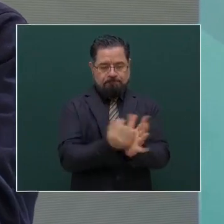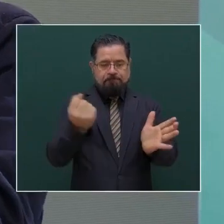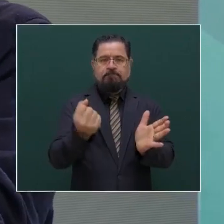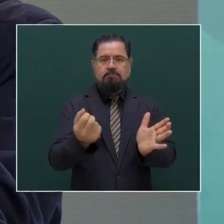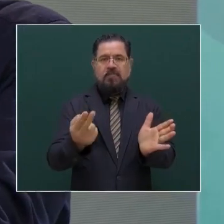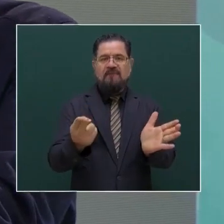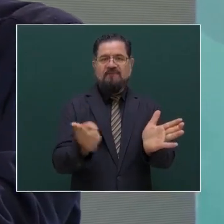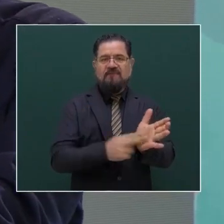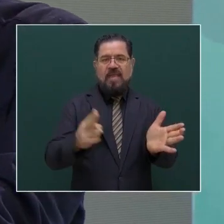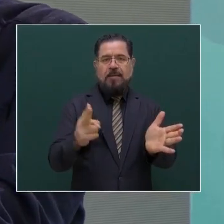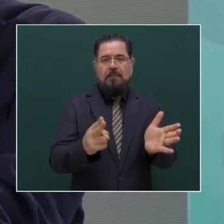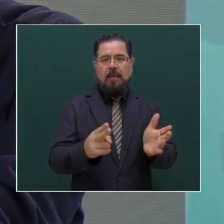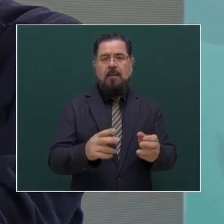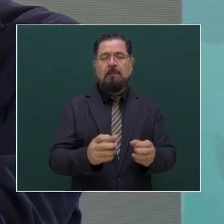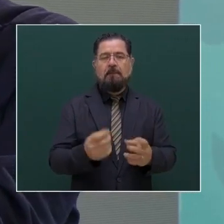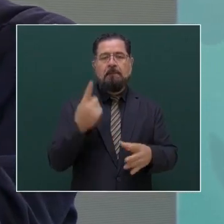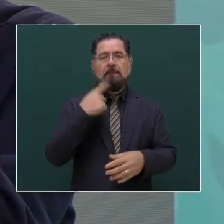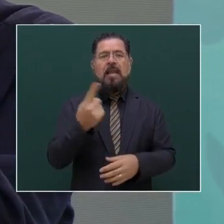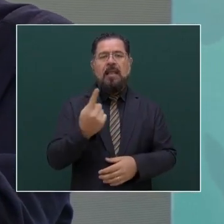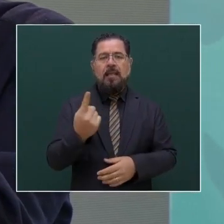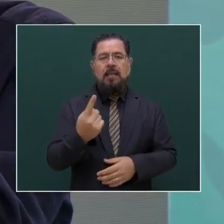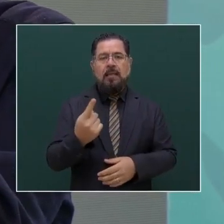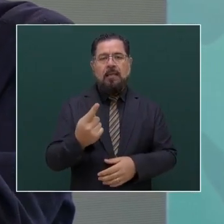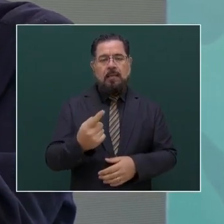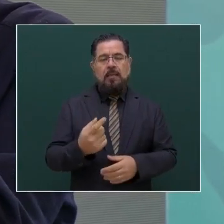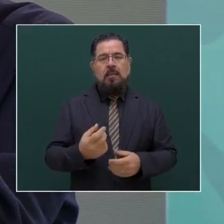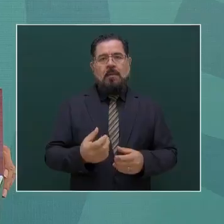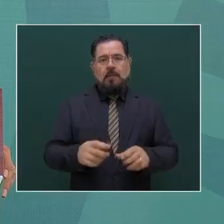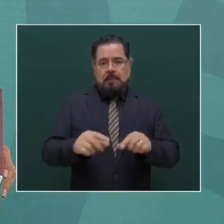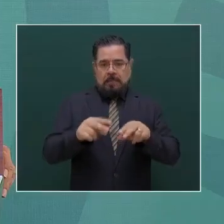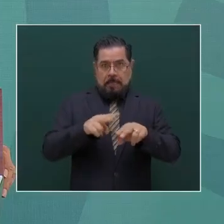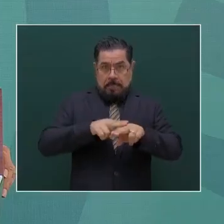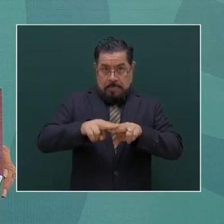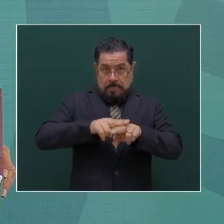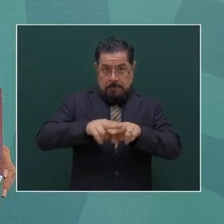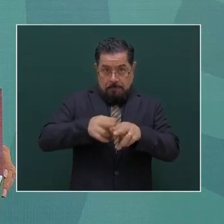recuperar más de 20 mil kilómetros